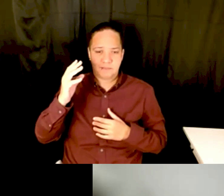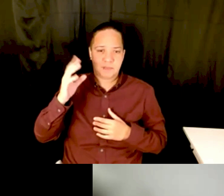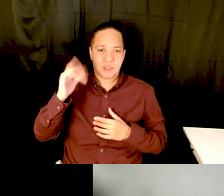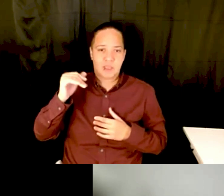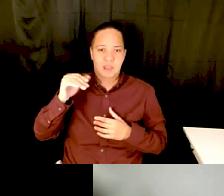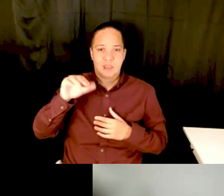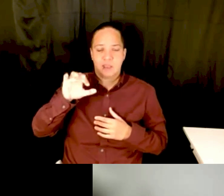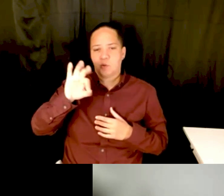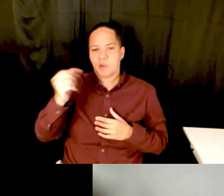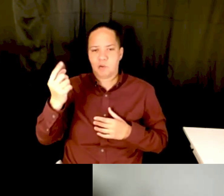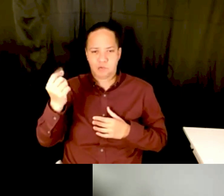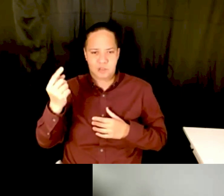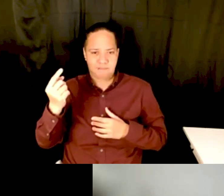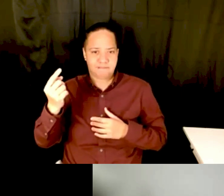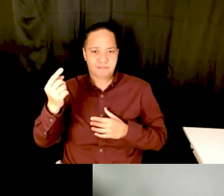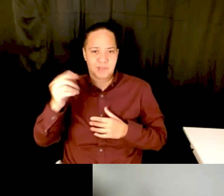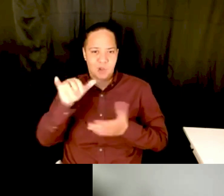los maestros, las escuelas,